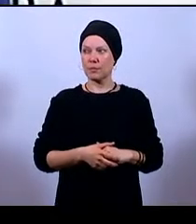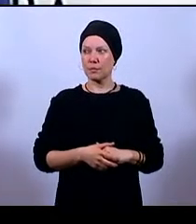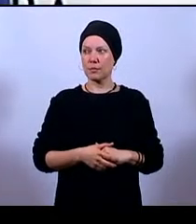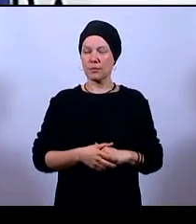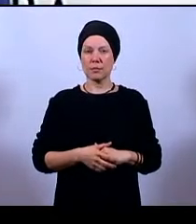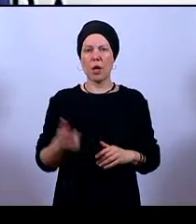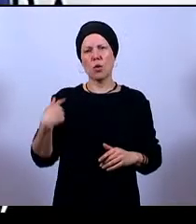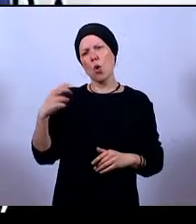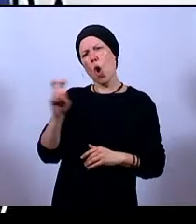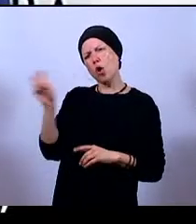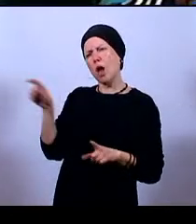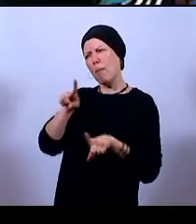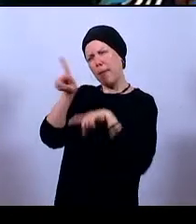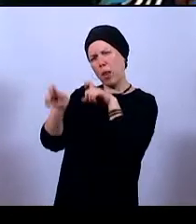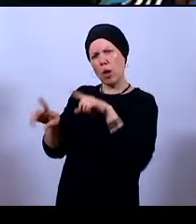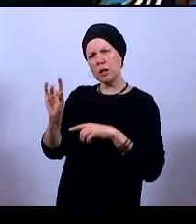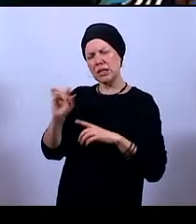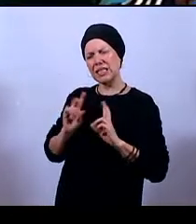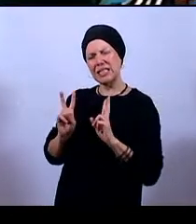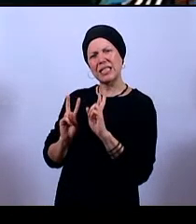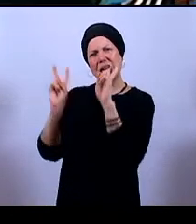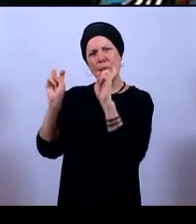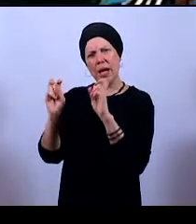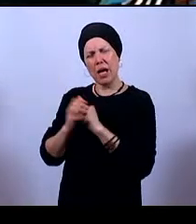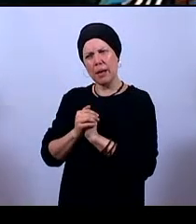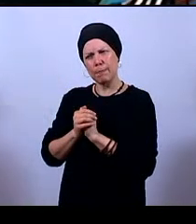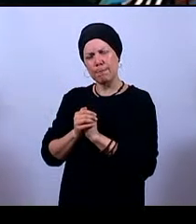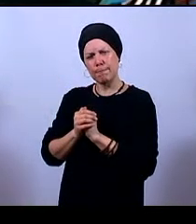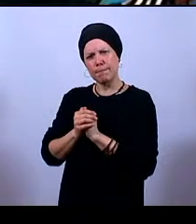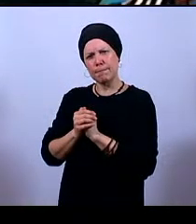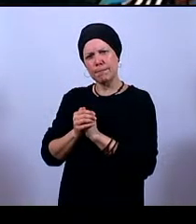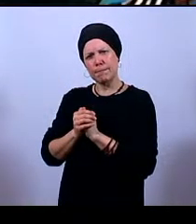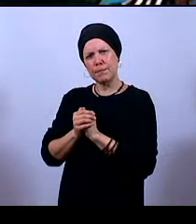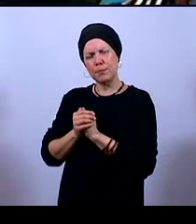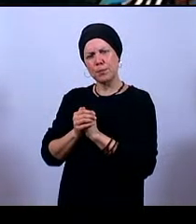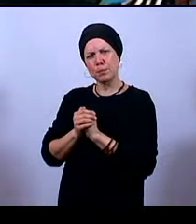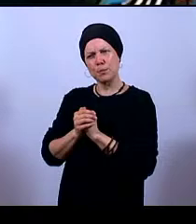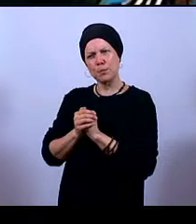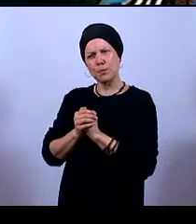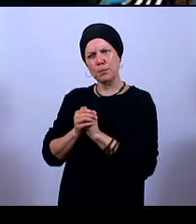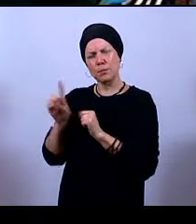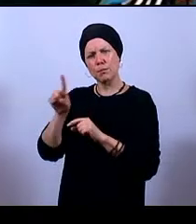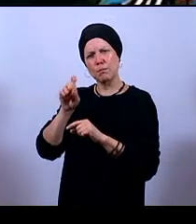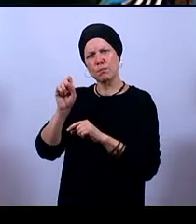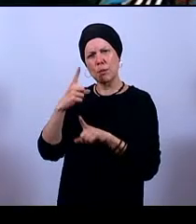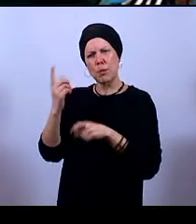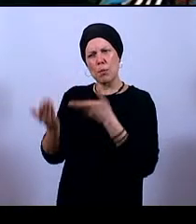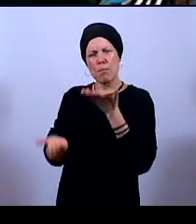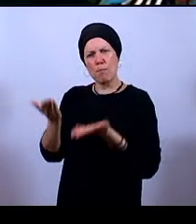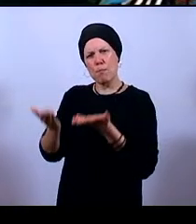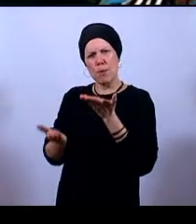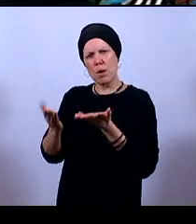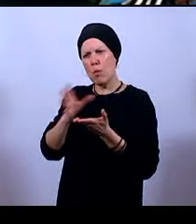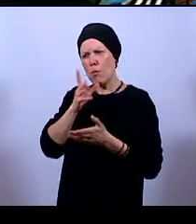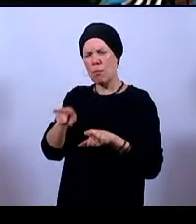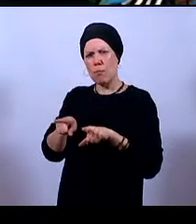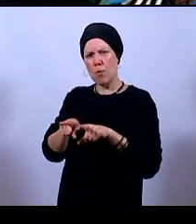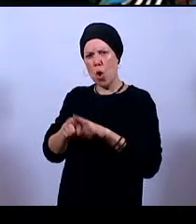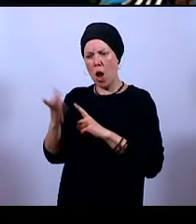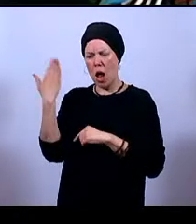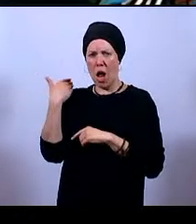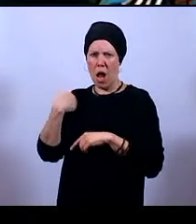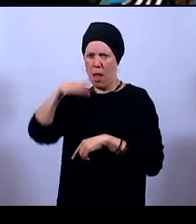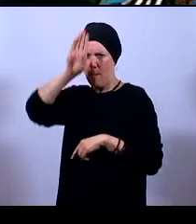Sí, yo tenía otras preguntas relacionadas al margen de los temas tratados hoy. En primer lugar, una valoración oficial por el fallecimiento ayer del